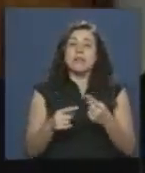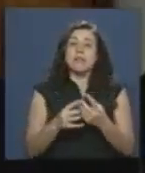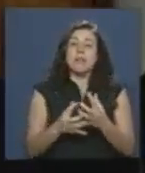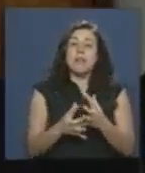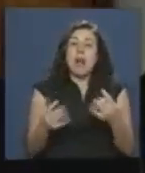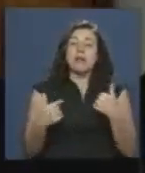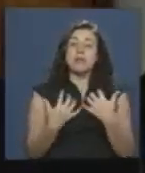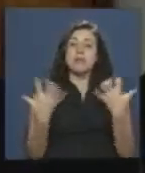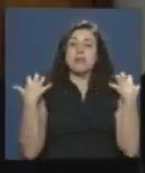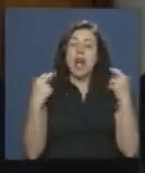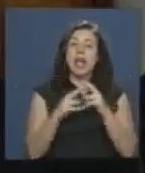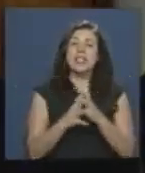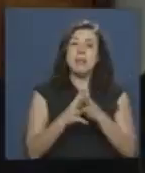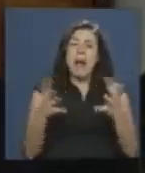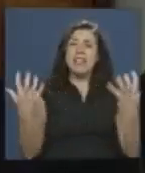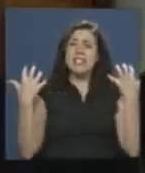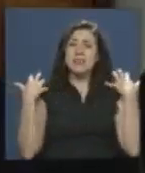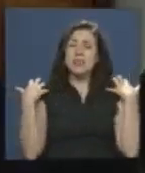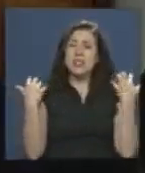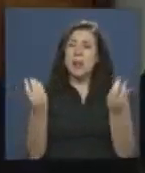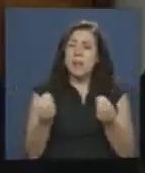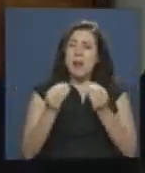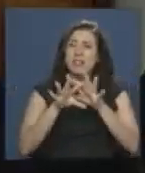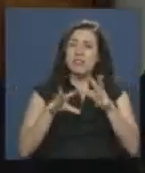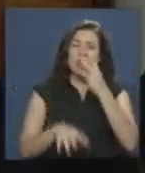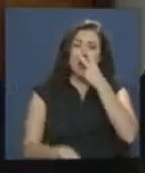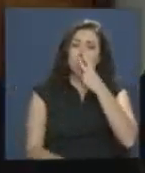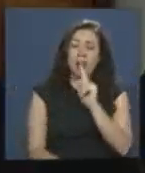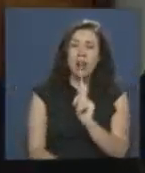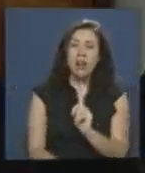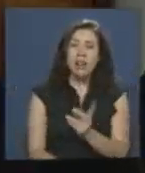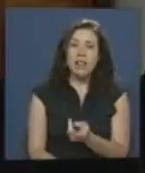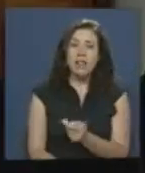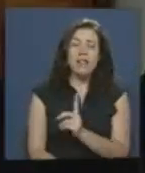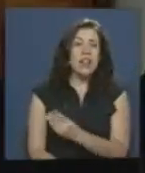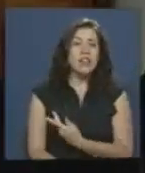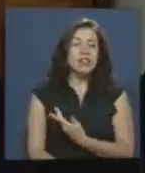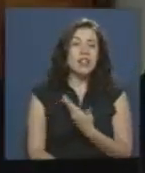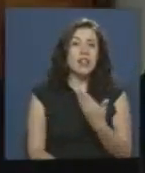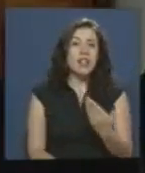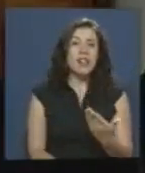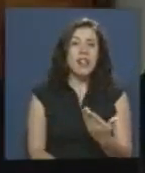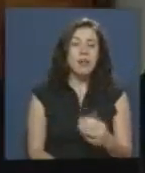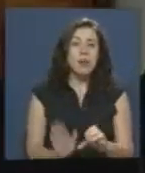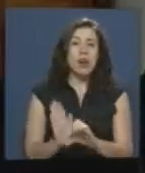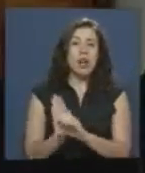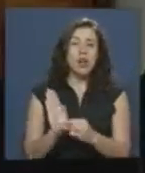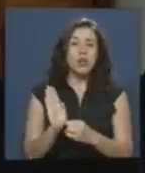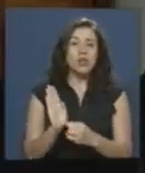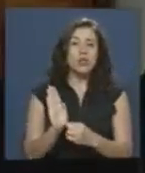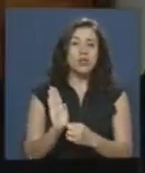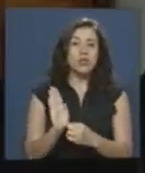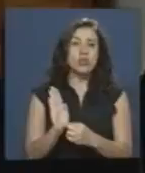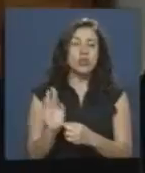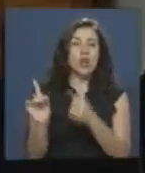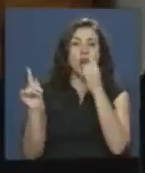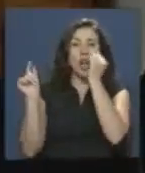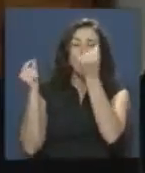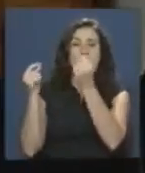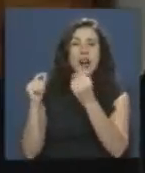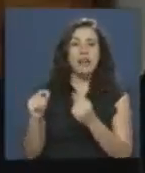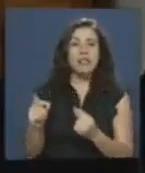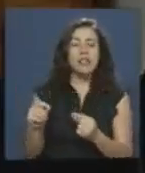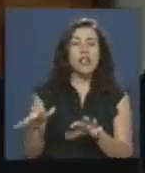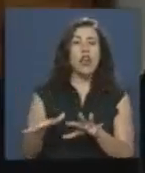ampliar su competencia, a abordar materias que no están entregadas expresamente por la Constitución, revisando casos